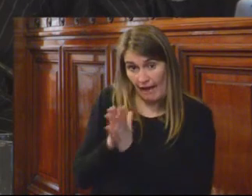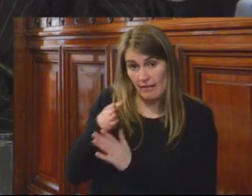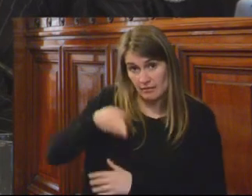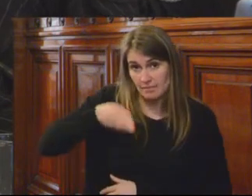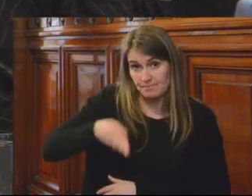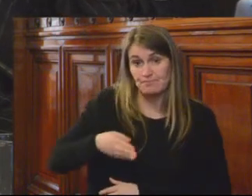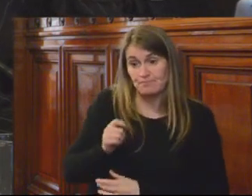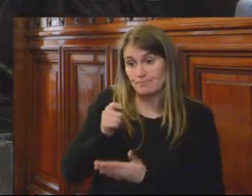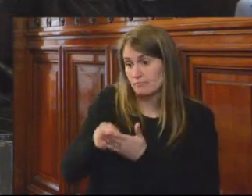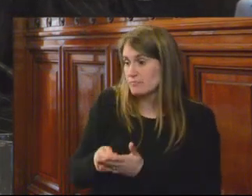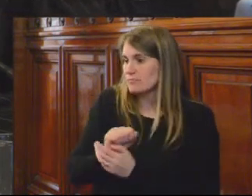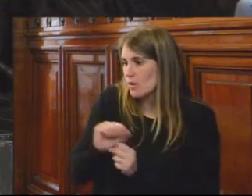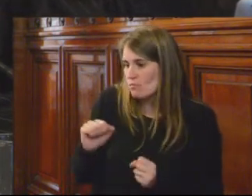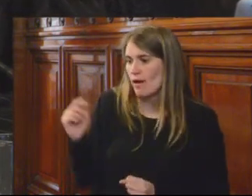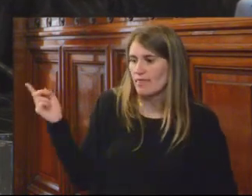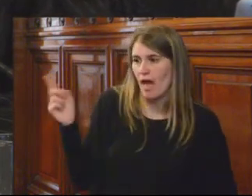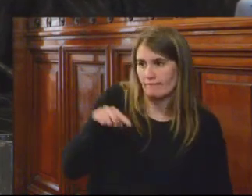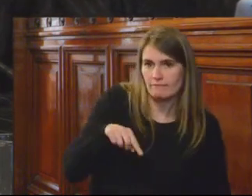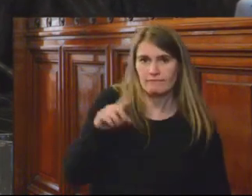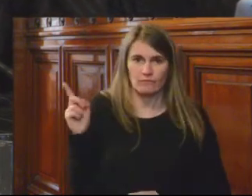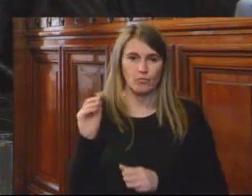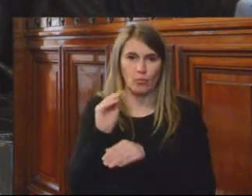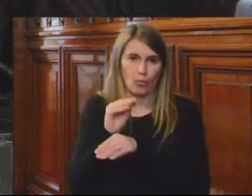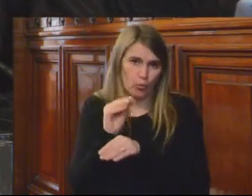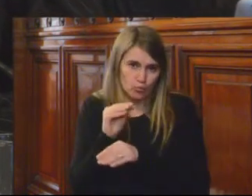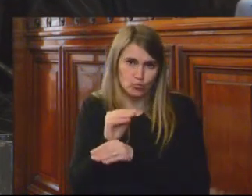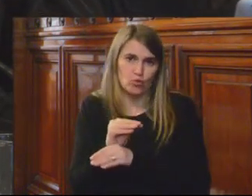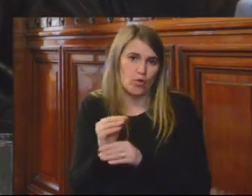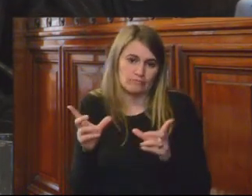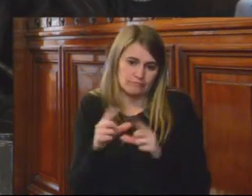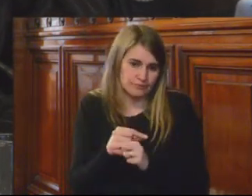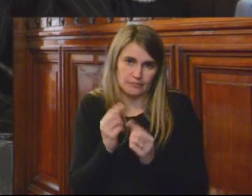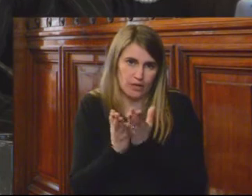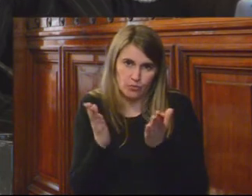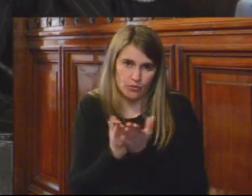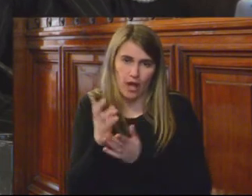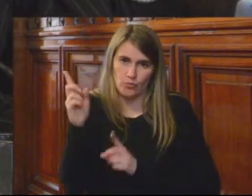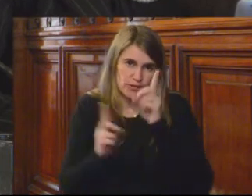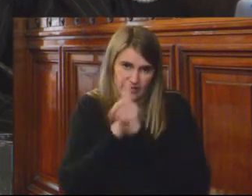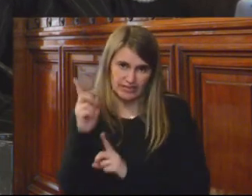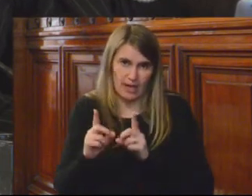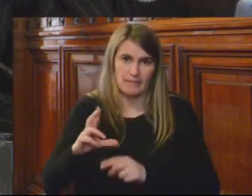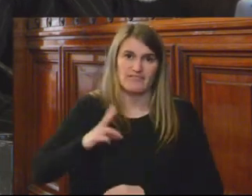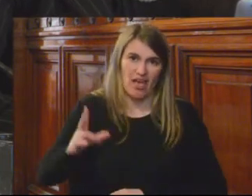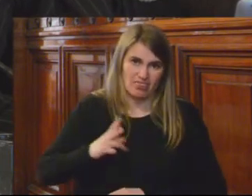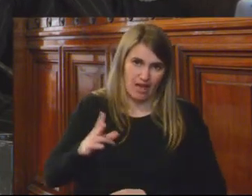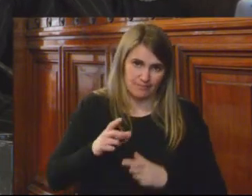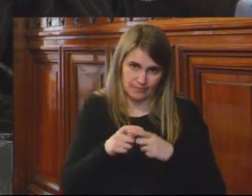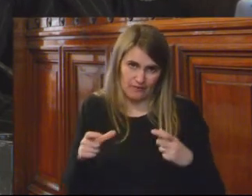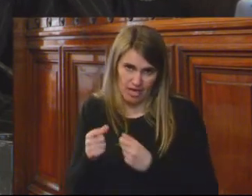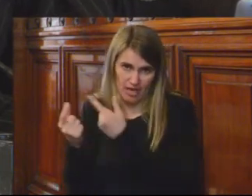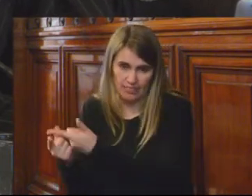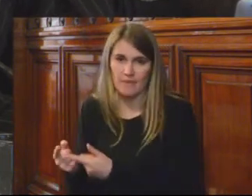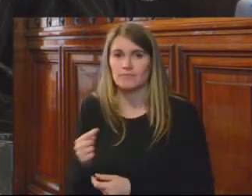Zulia para poder seguir, cursar los estudios universitarios en universidades privadas. El año pasado, entre junio